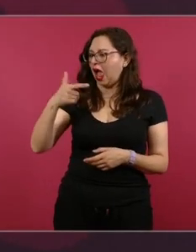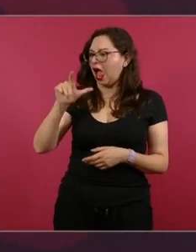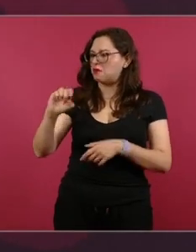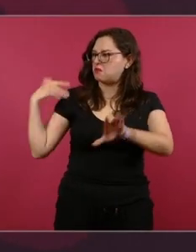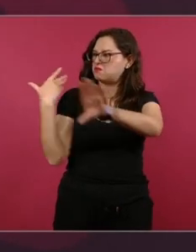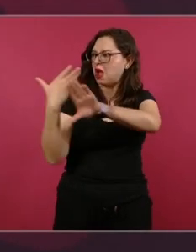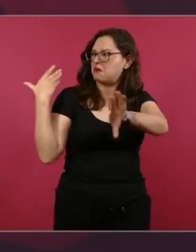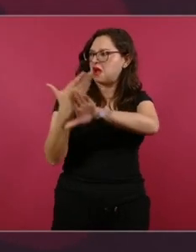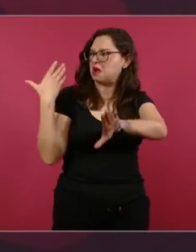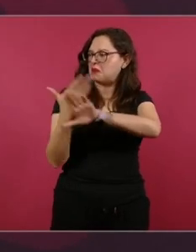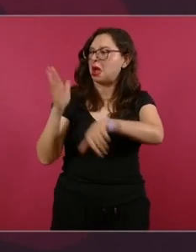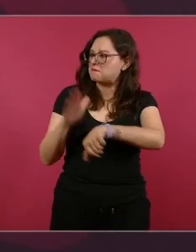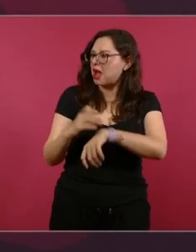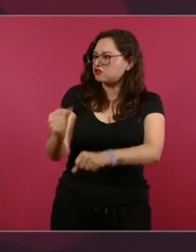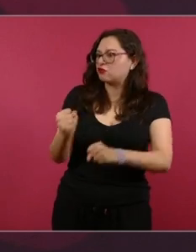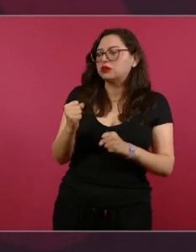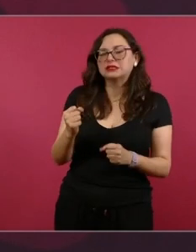en un mes la recuperan.